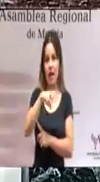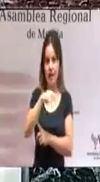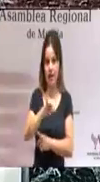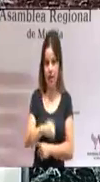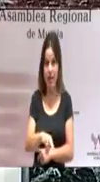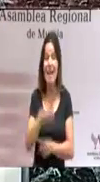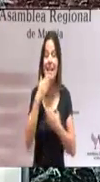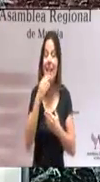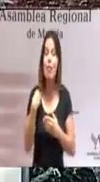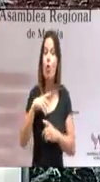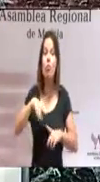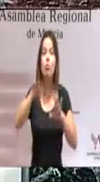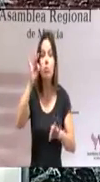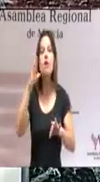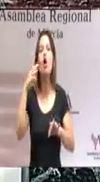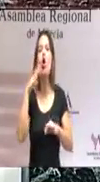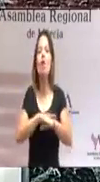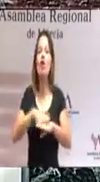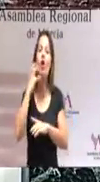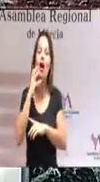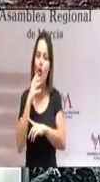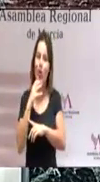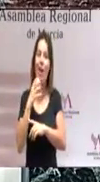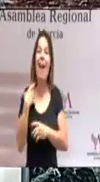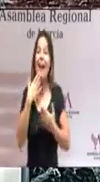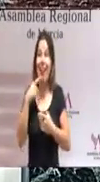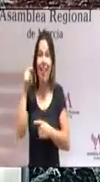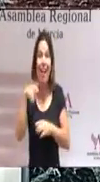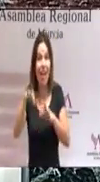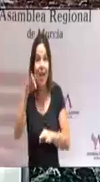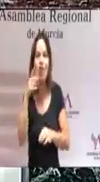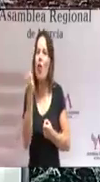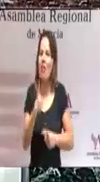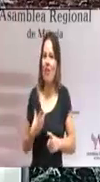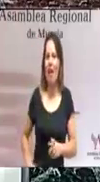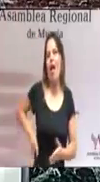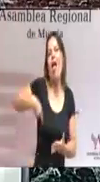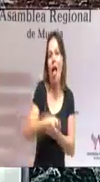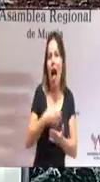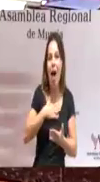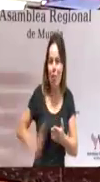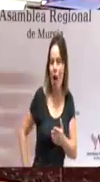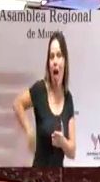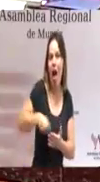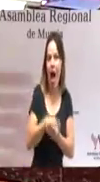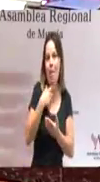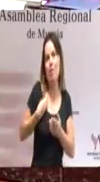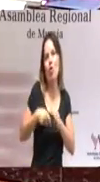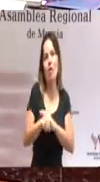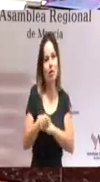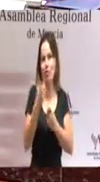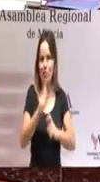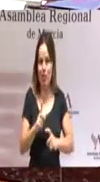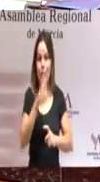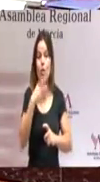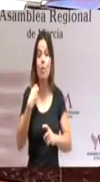que gracias a esta decisión del Gobierno de Mariano Rajoy no tienen que pagar de su bolsillo las inversiones previstas. Estamos trabajando con los para